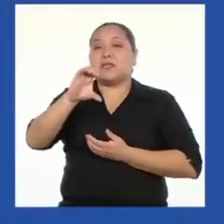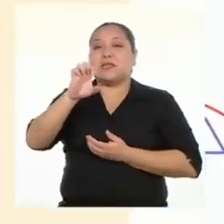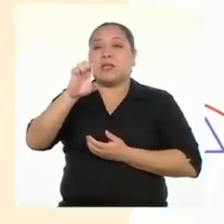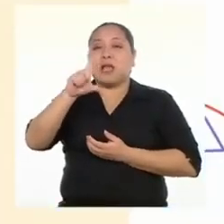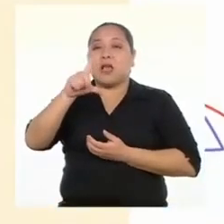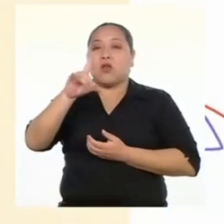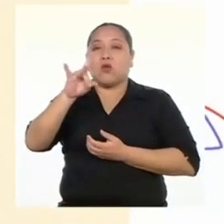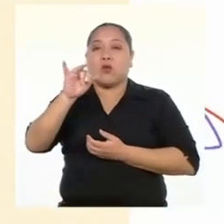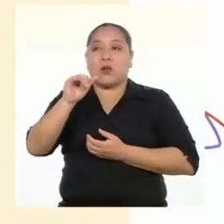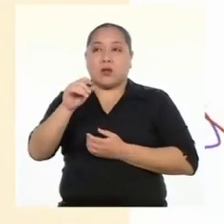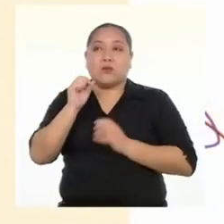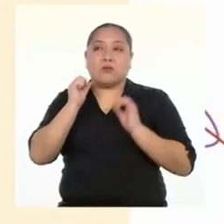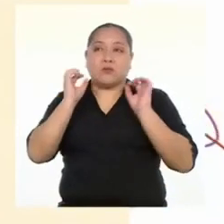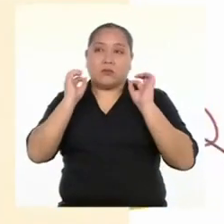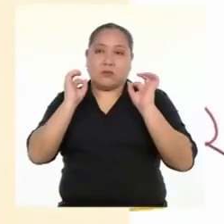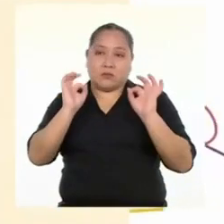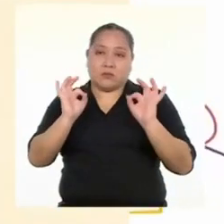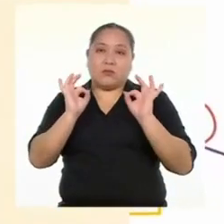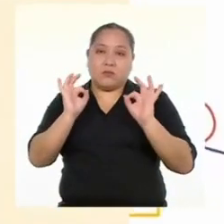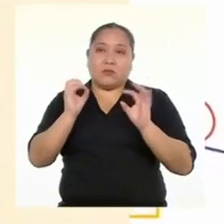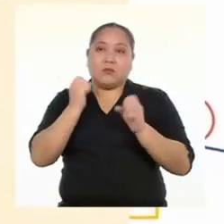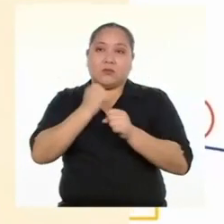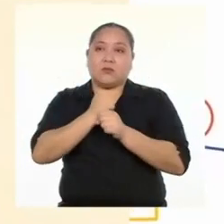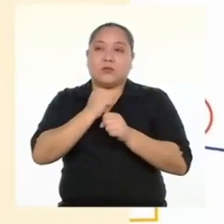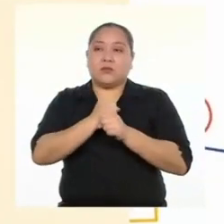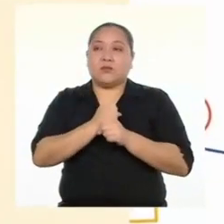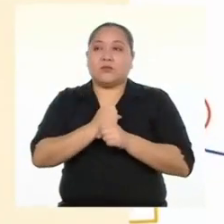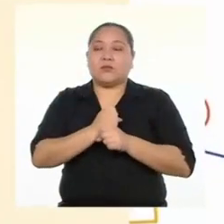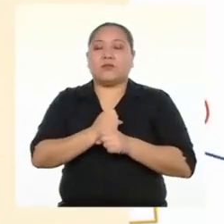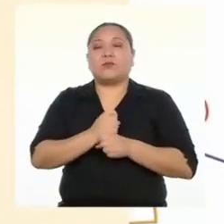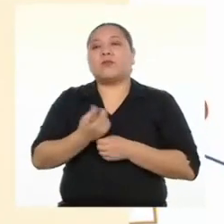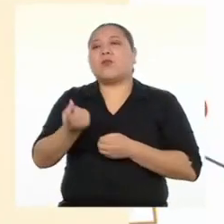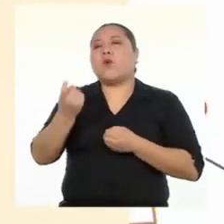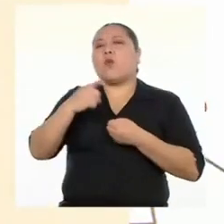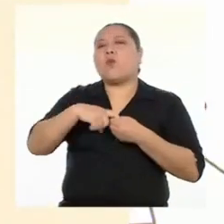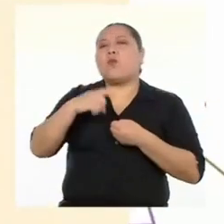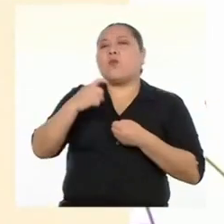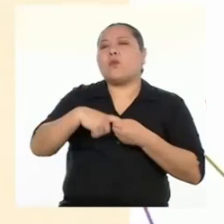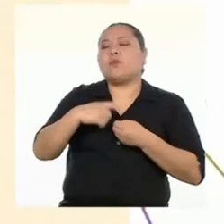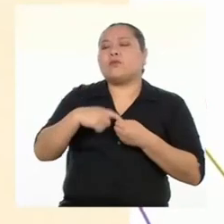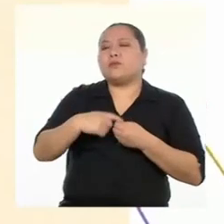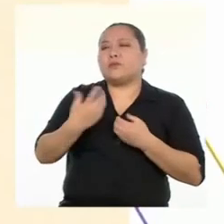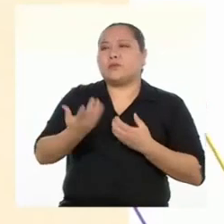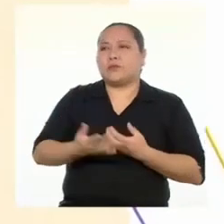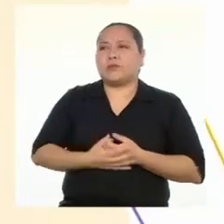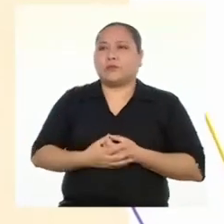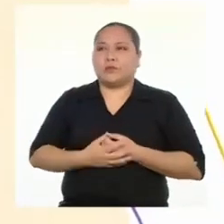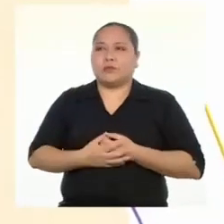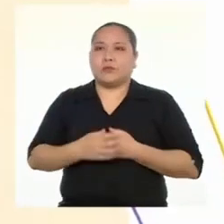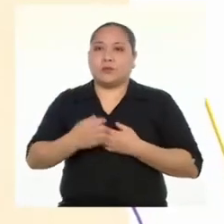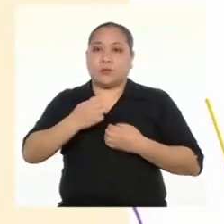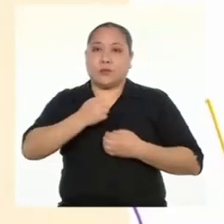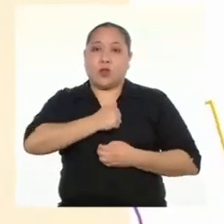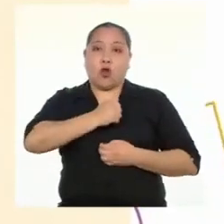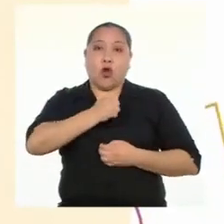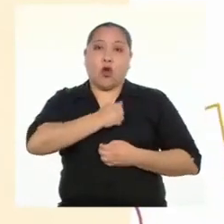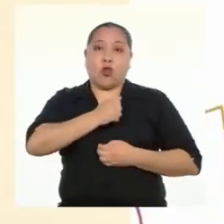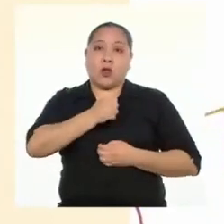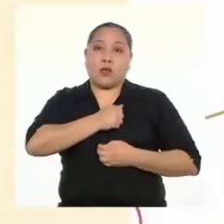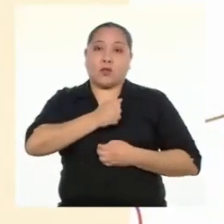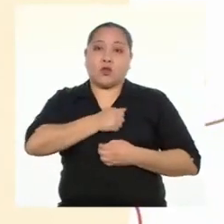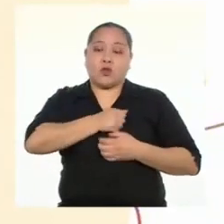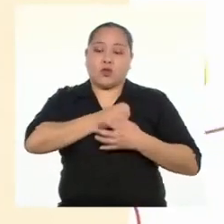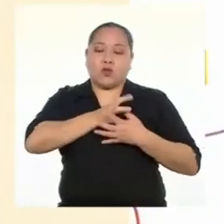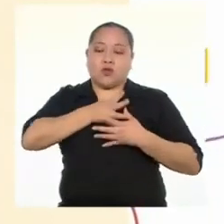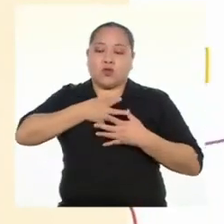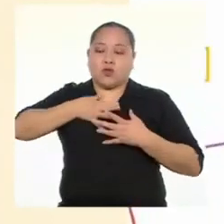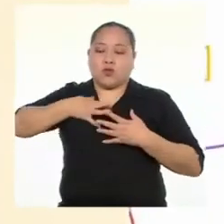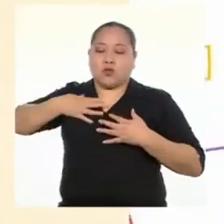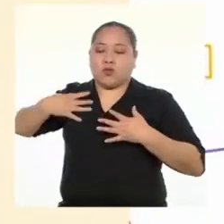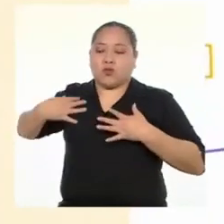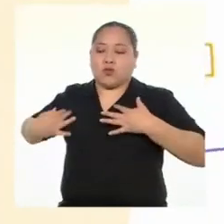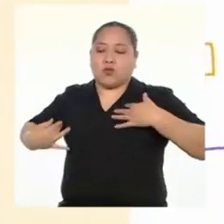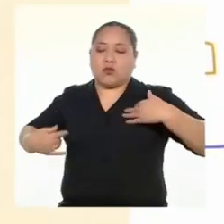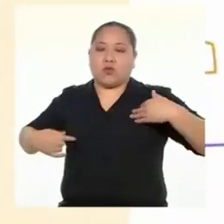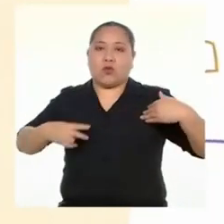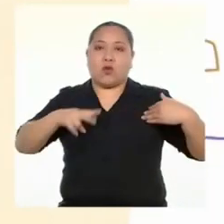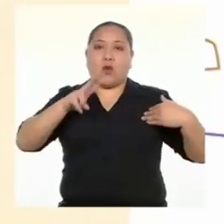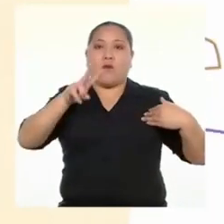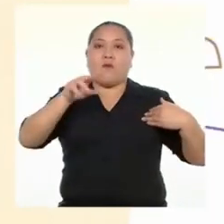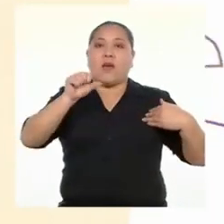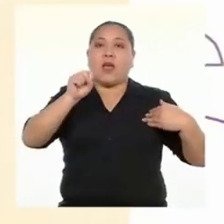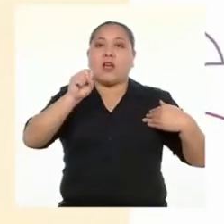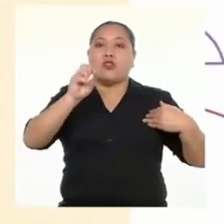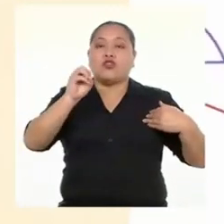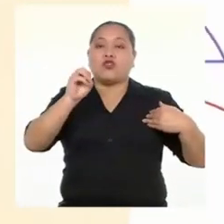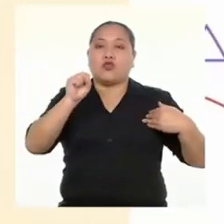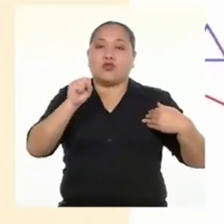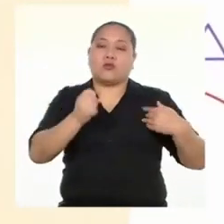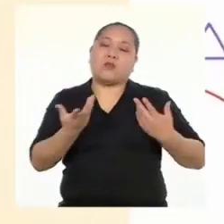correctamente. Los órganos que forman parte del sistema circulatorio son el corazón y los vasos sanguíneos, que pueden